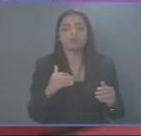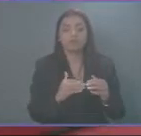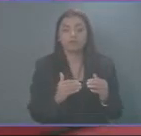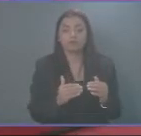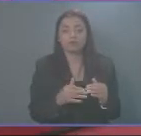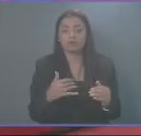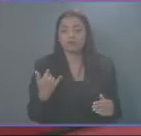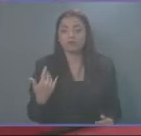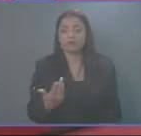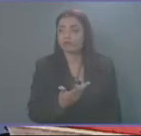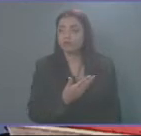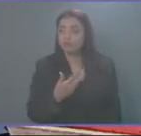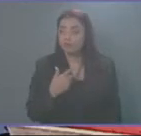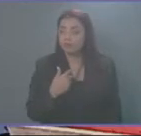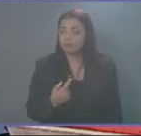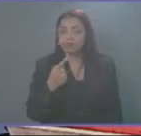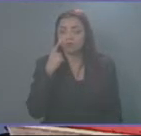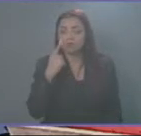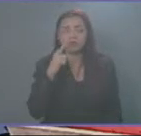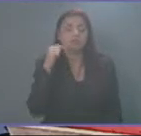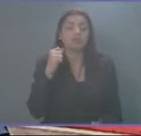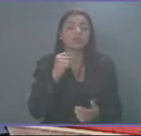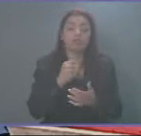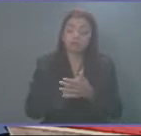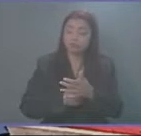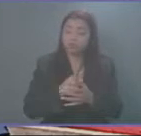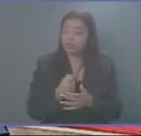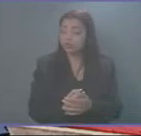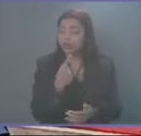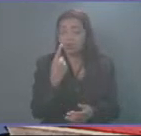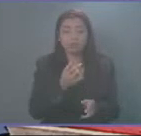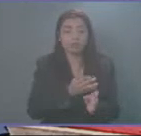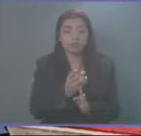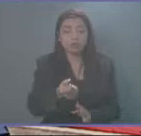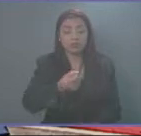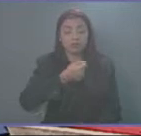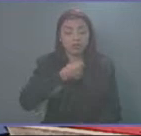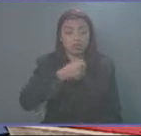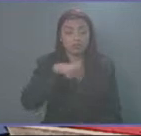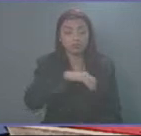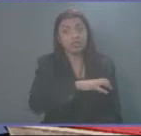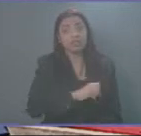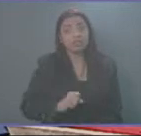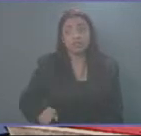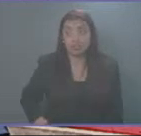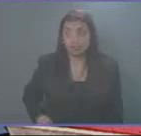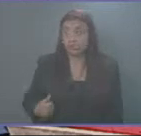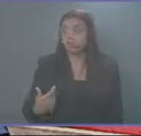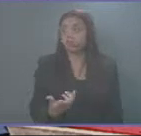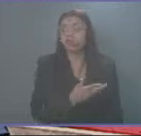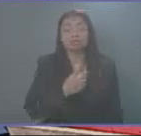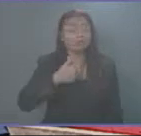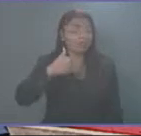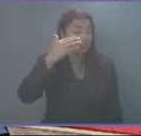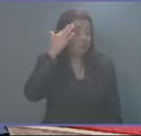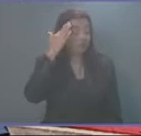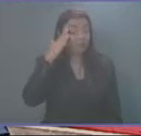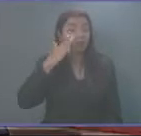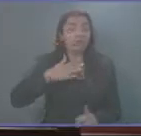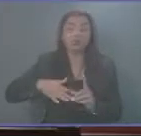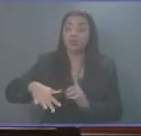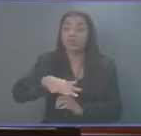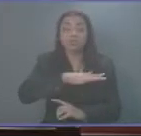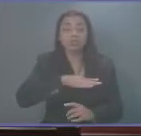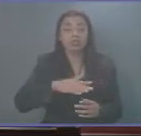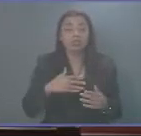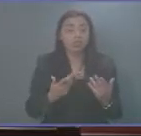estamos reconociendo el esfuerzo de todos los periodistas del Salvador. Sabemos las condiciones difíciles en